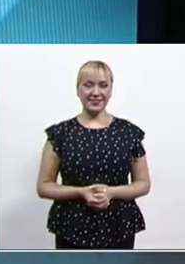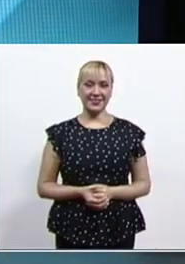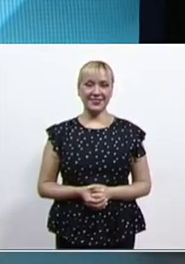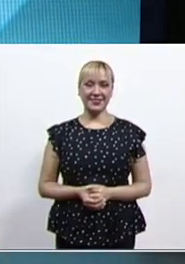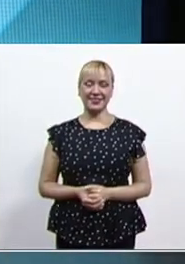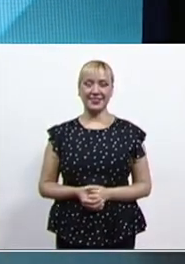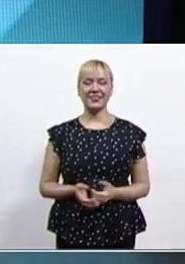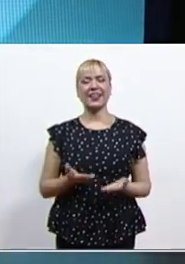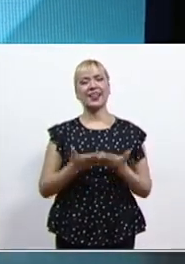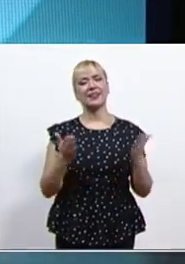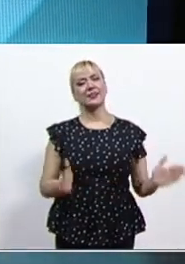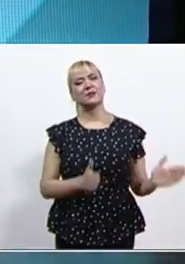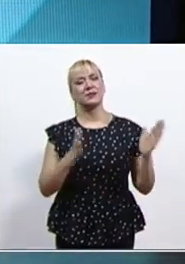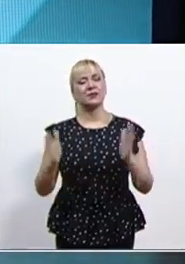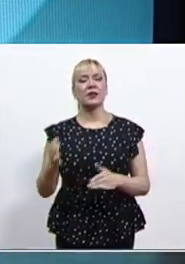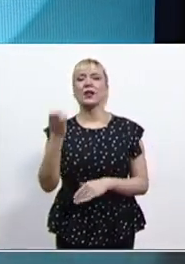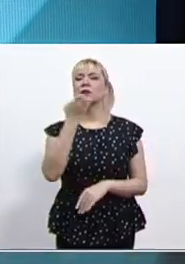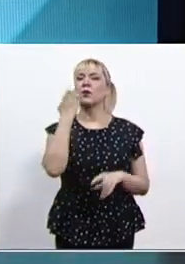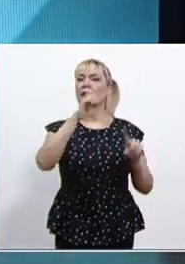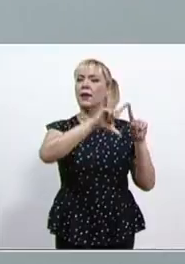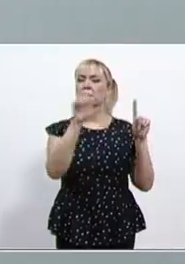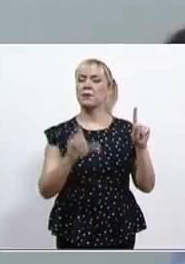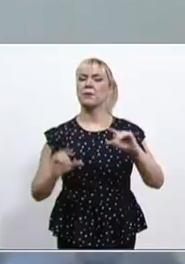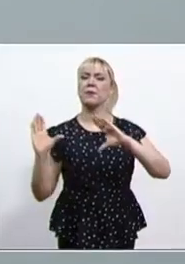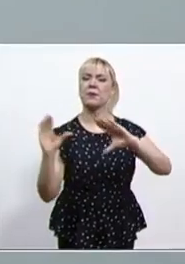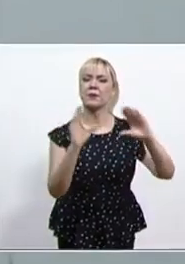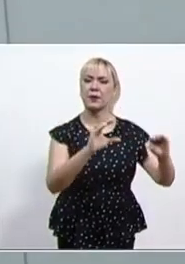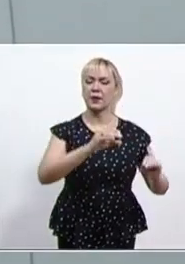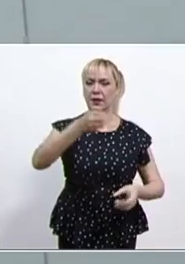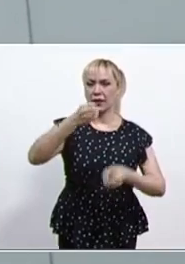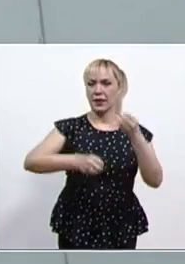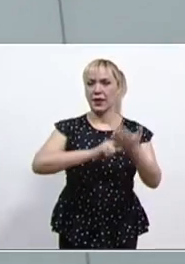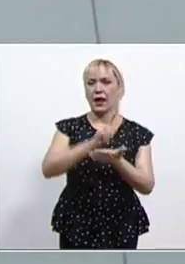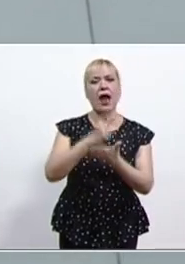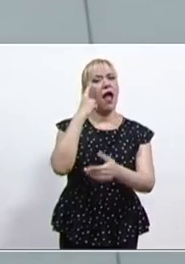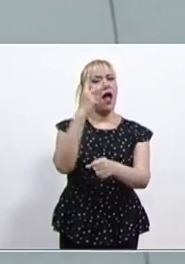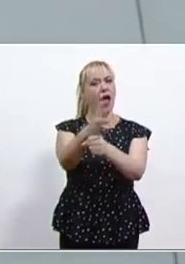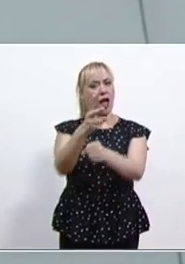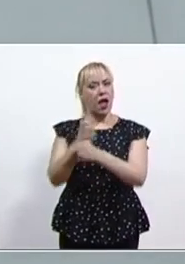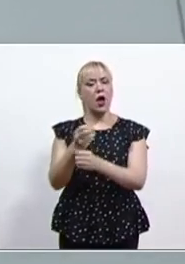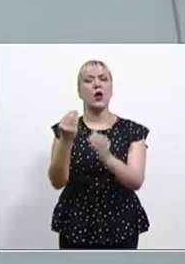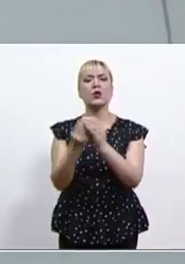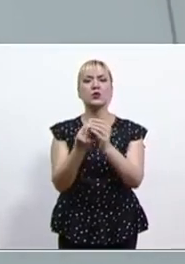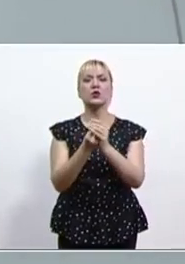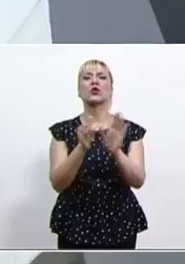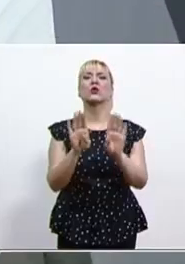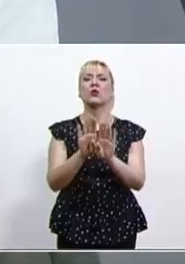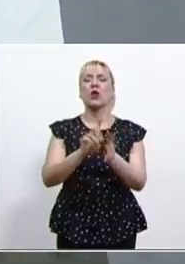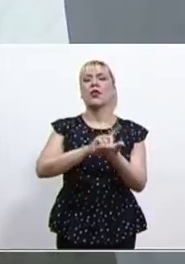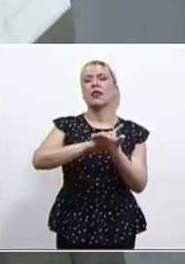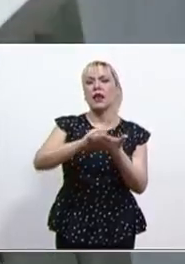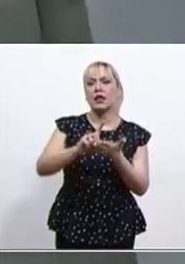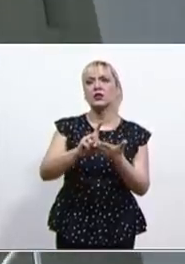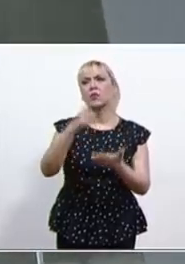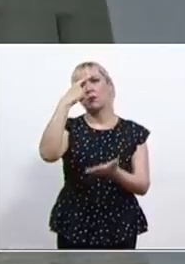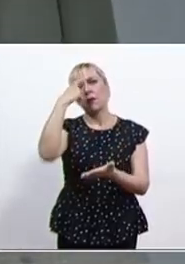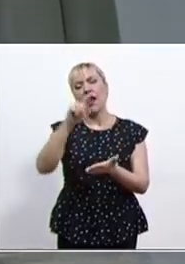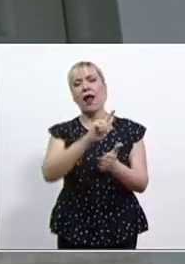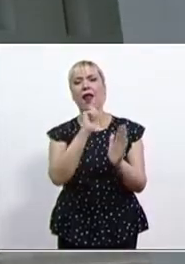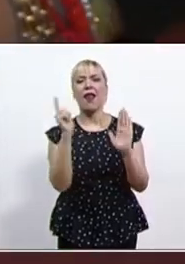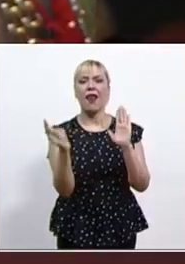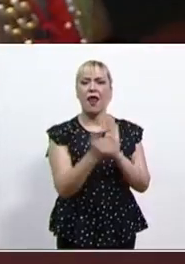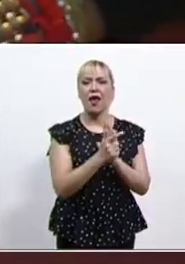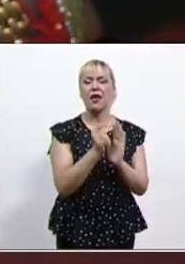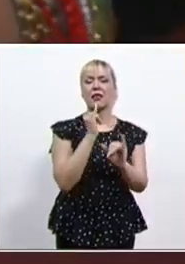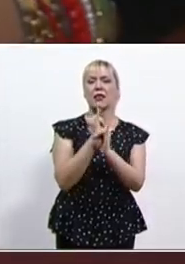En otra información, la Escuela Federal de Formación Judicial invita a participar en el curso Derechos Cibernéticos, Retos y Oportunidades desde los